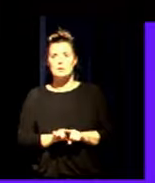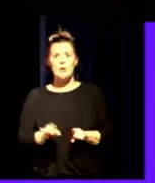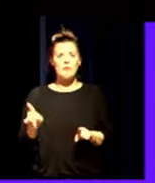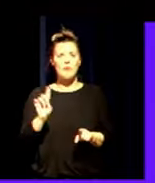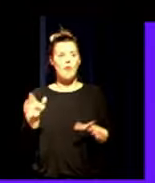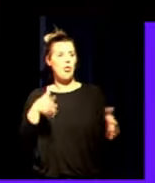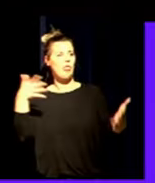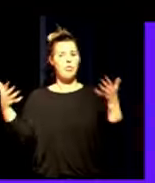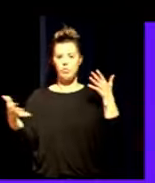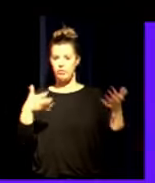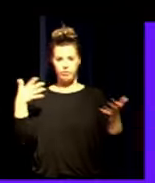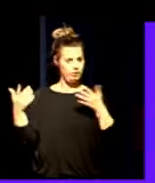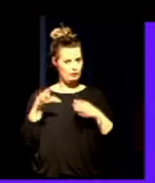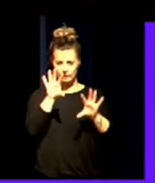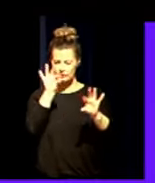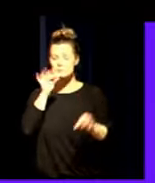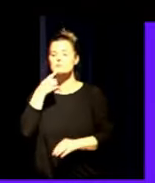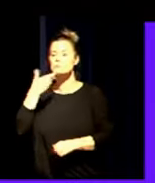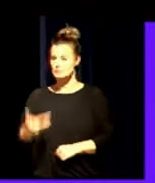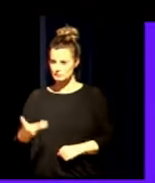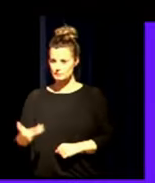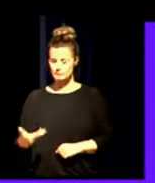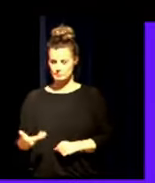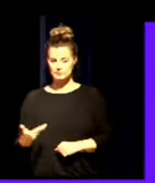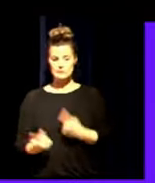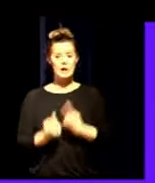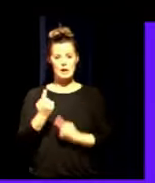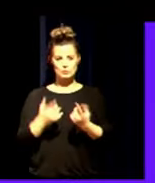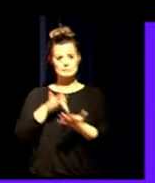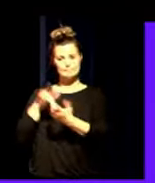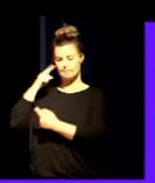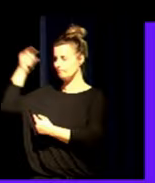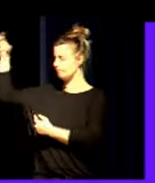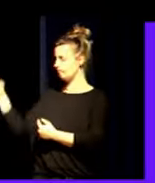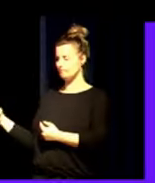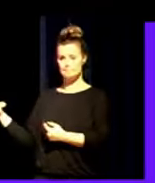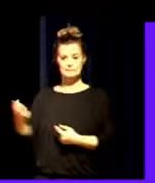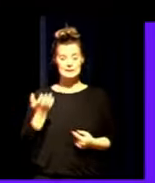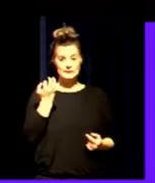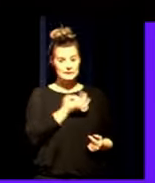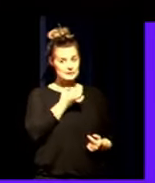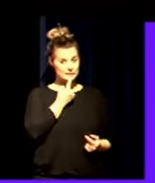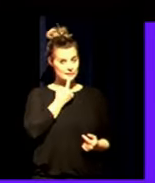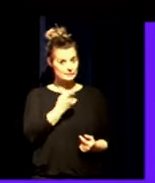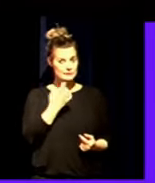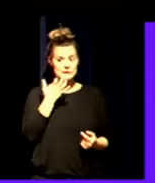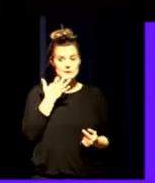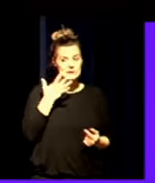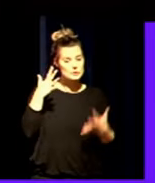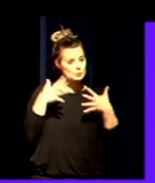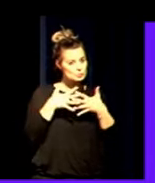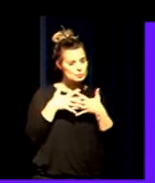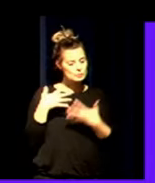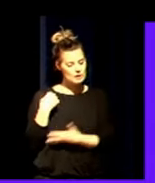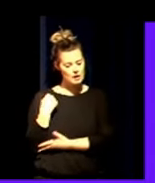baladíes, ¿eh? Son decisiones importantes. Algunas de ellas están aquí. Tenemos que decidir si las estructuras de apoyo